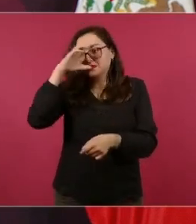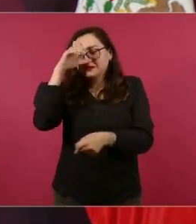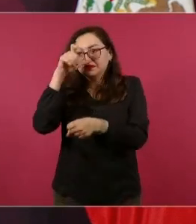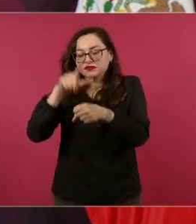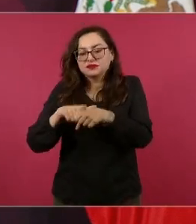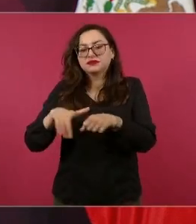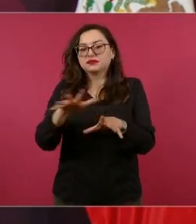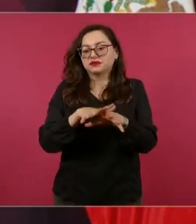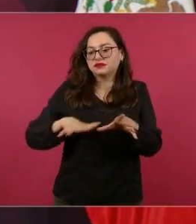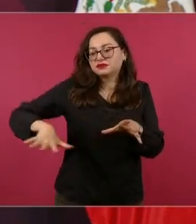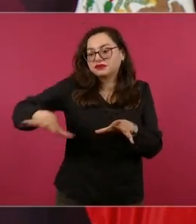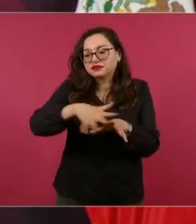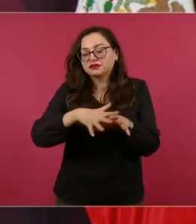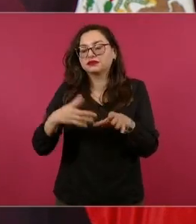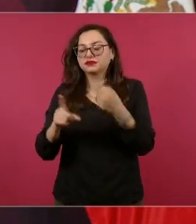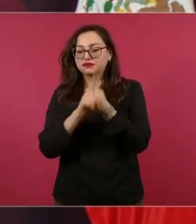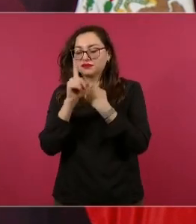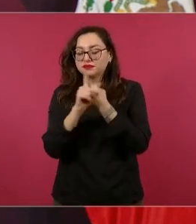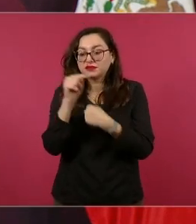culturales.